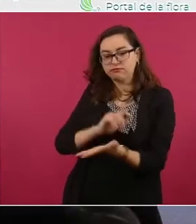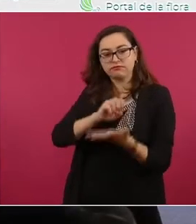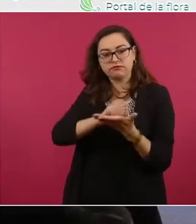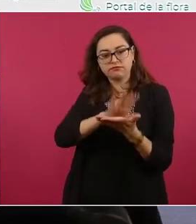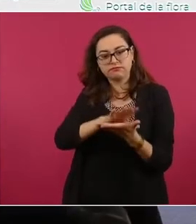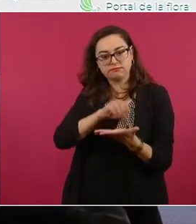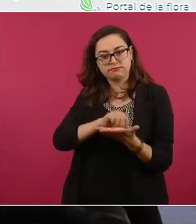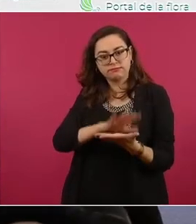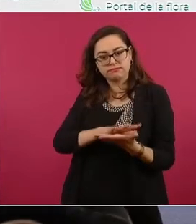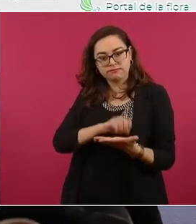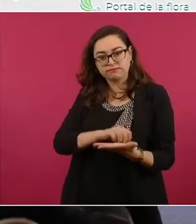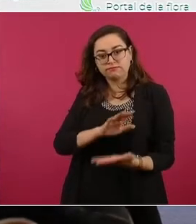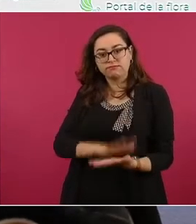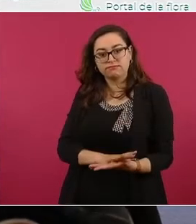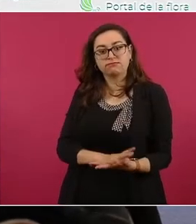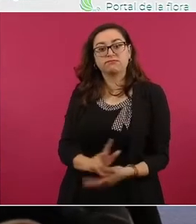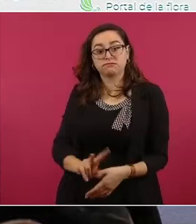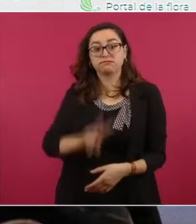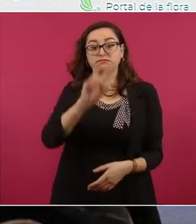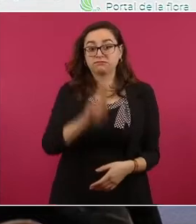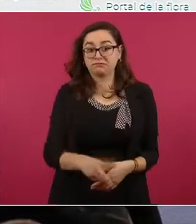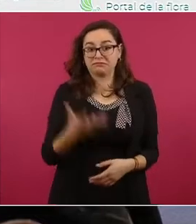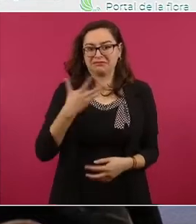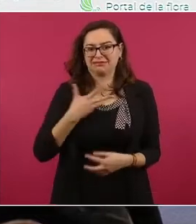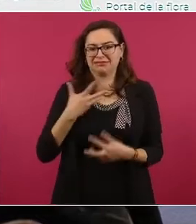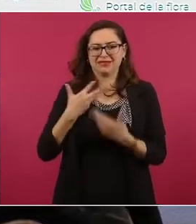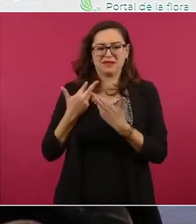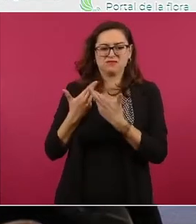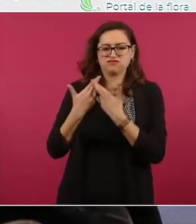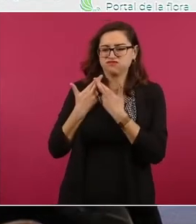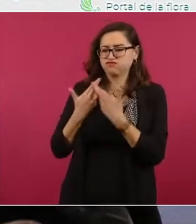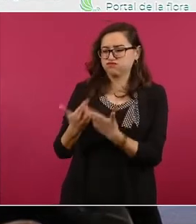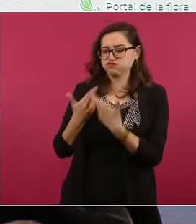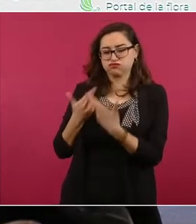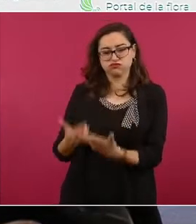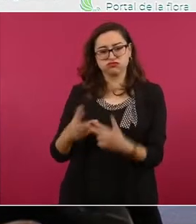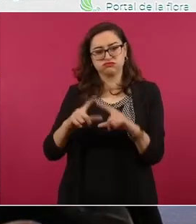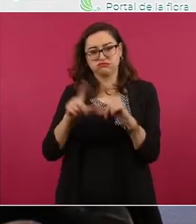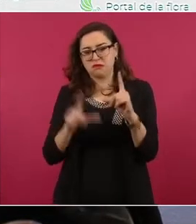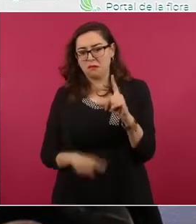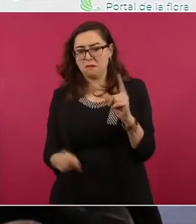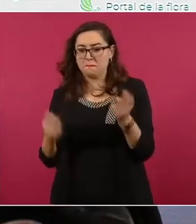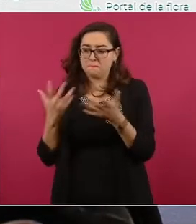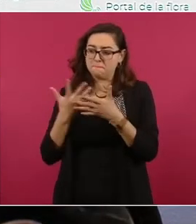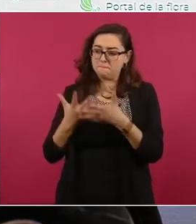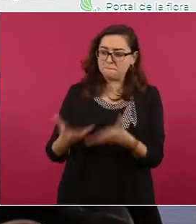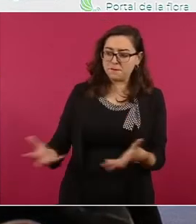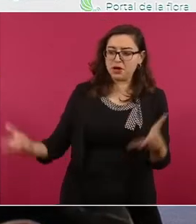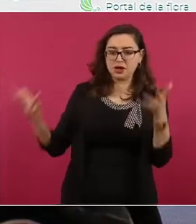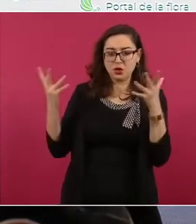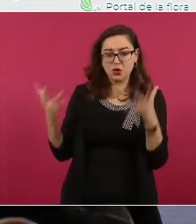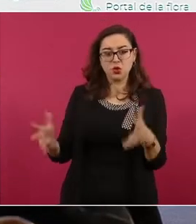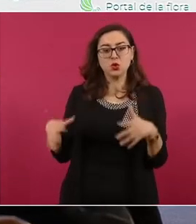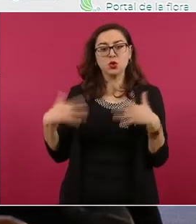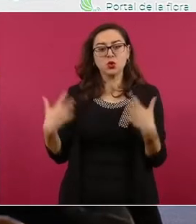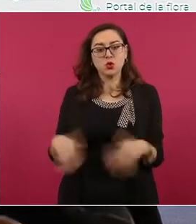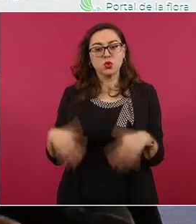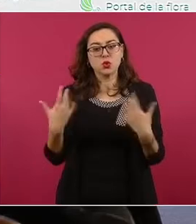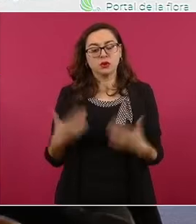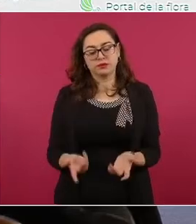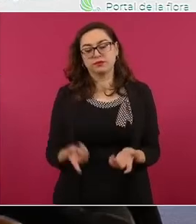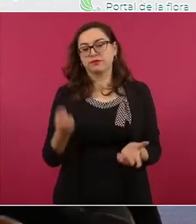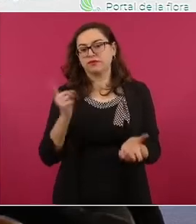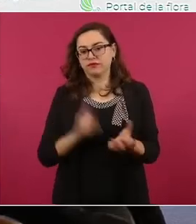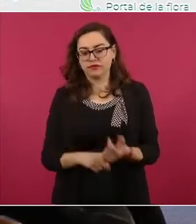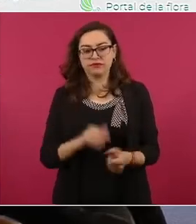la riqueza que nos da sustento y que es fundamento de la grandeza de México. Y es una riqueza